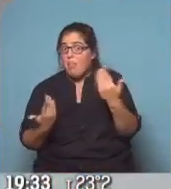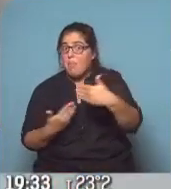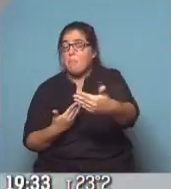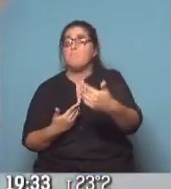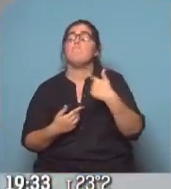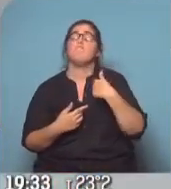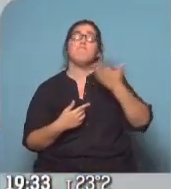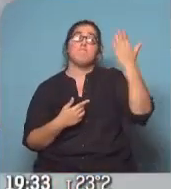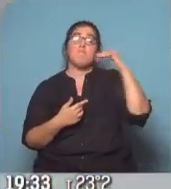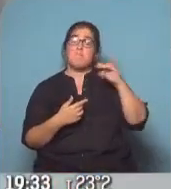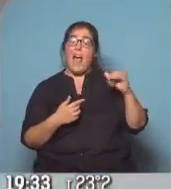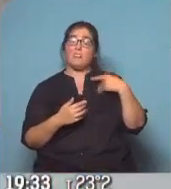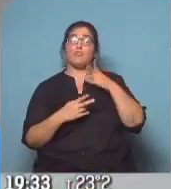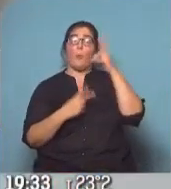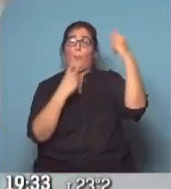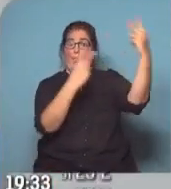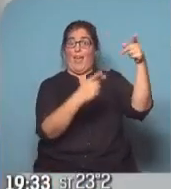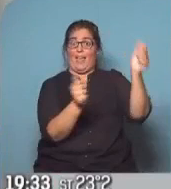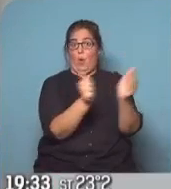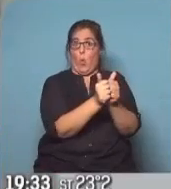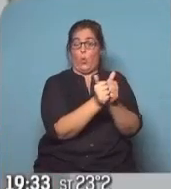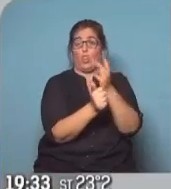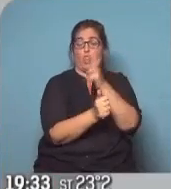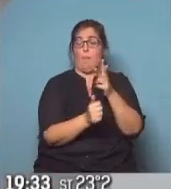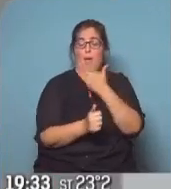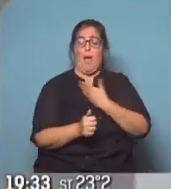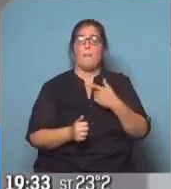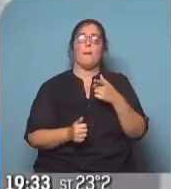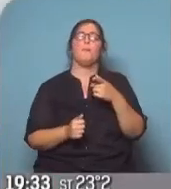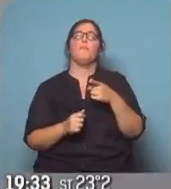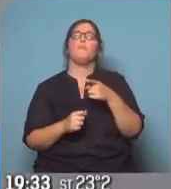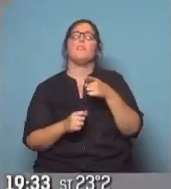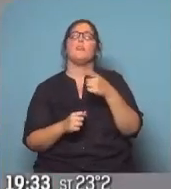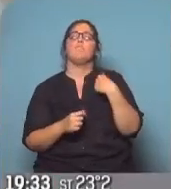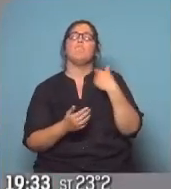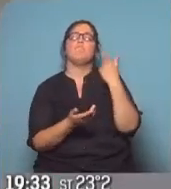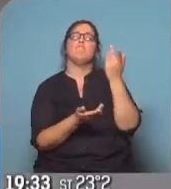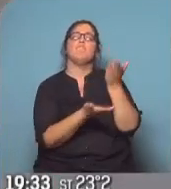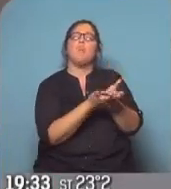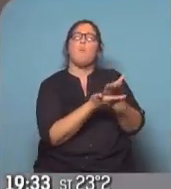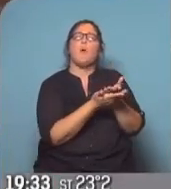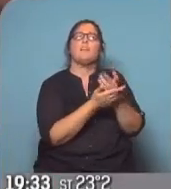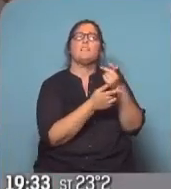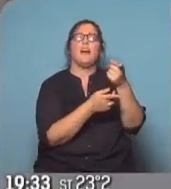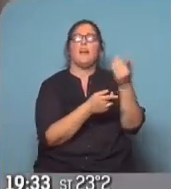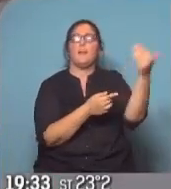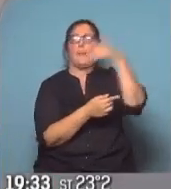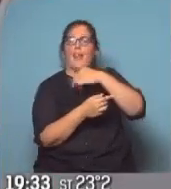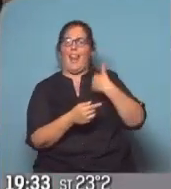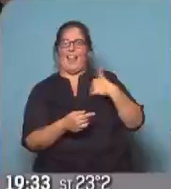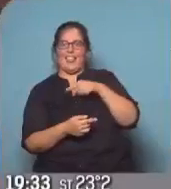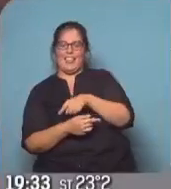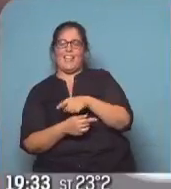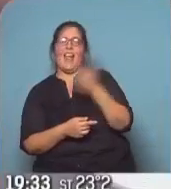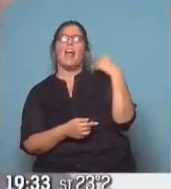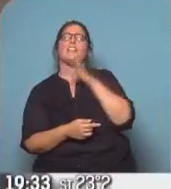en marzo tuve la gracia estar con el papá y desde el 90 el 4 de marzo le planteé la posibilidad de que venga porque había tenido una posición de